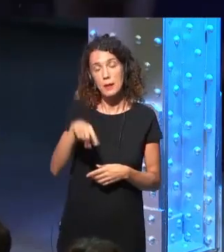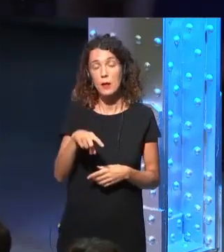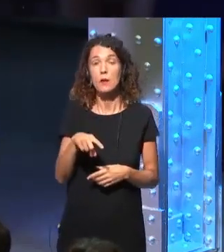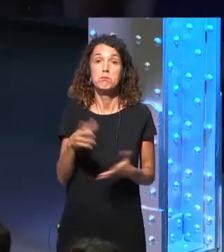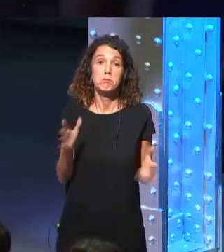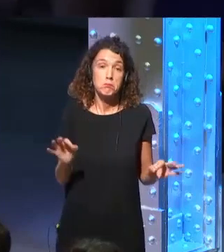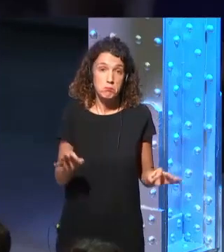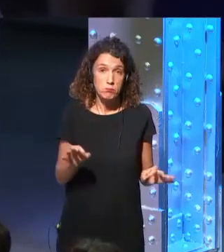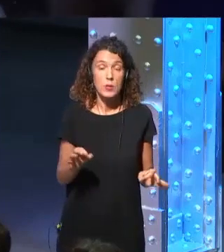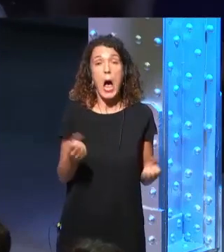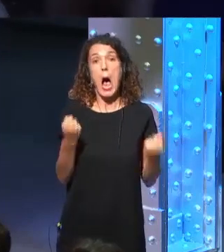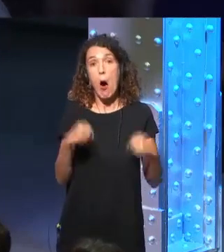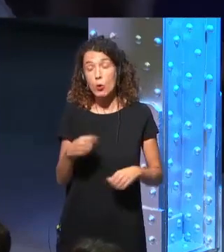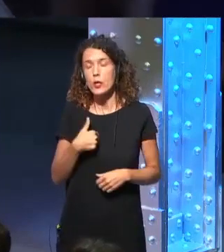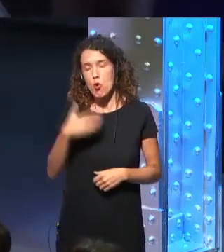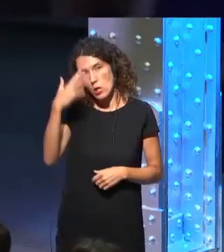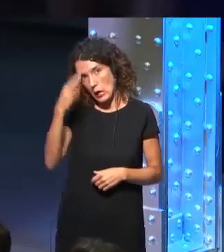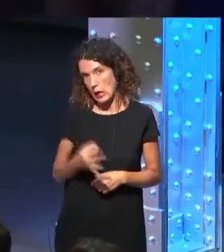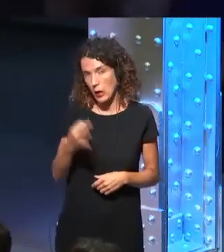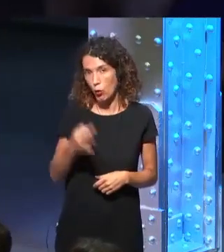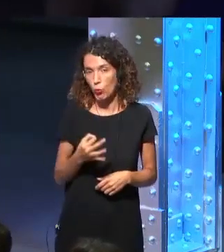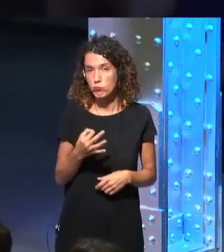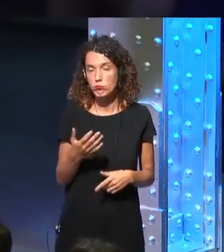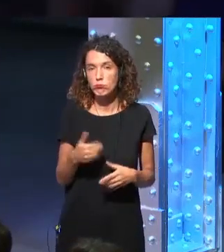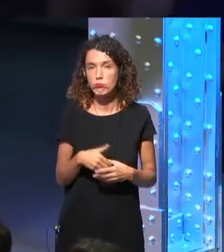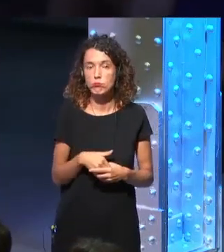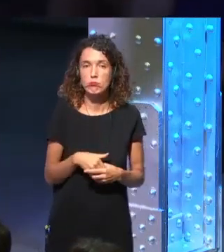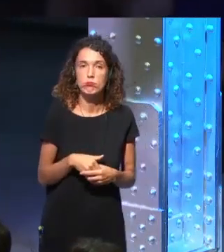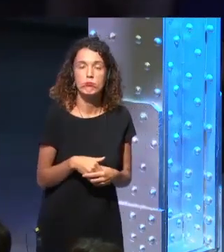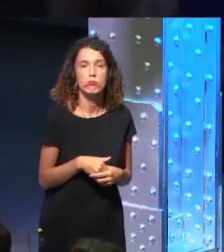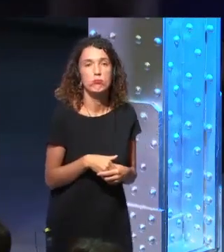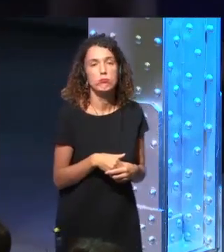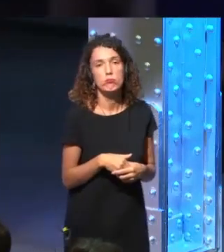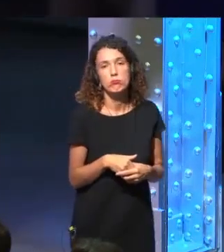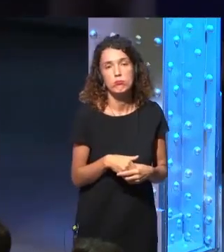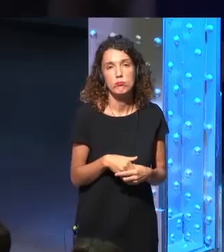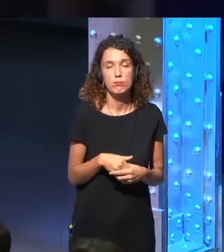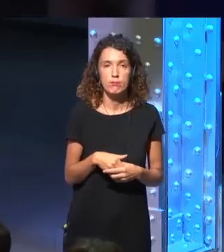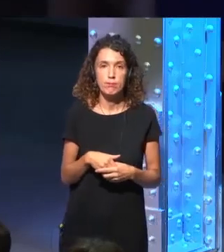Incluso aún así, y aunque yo creo que